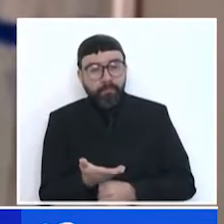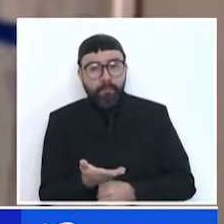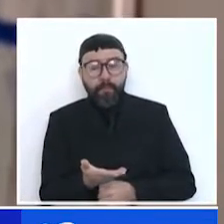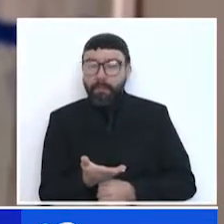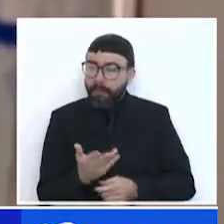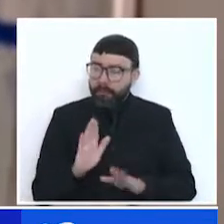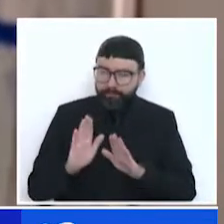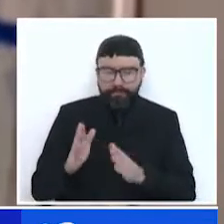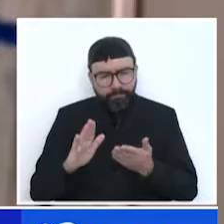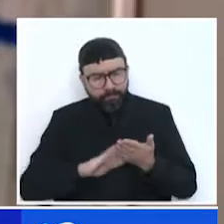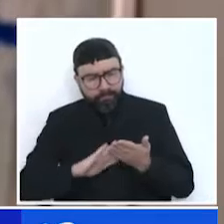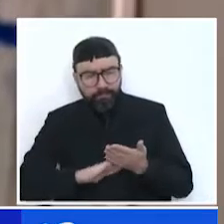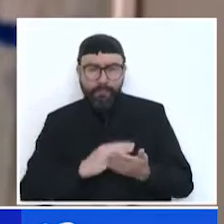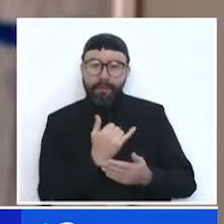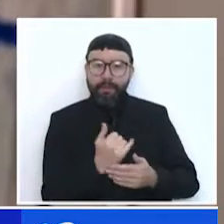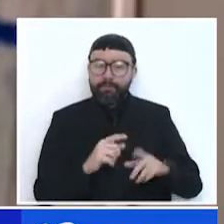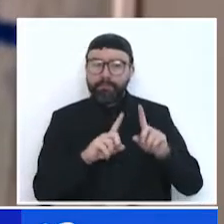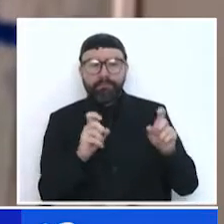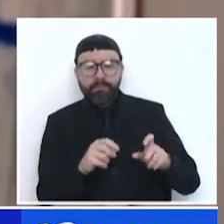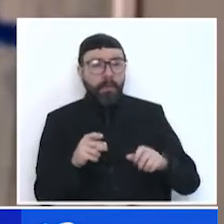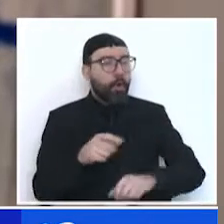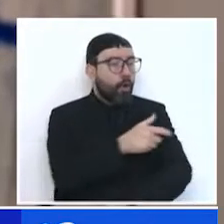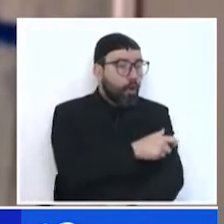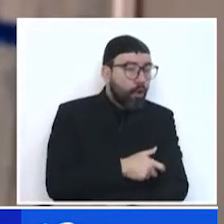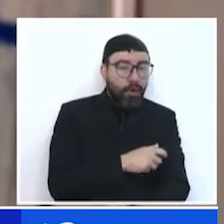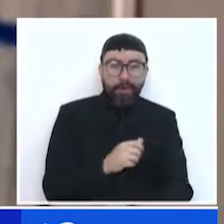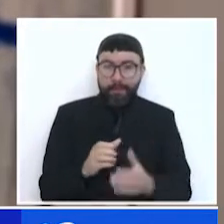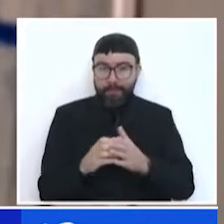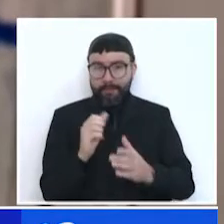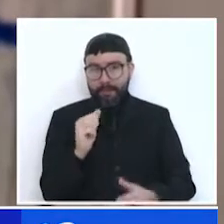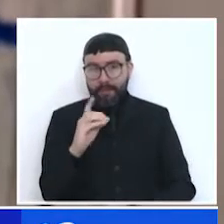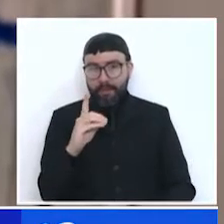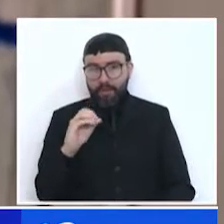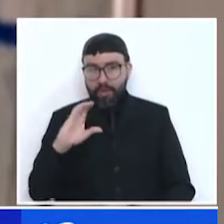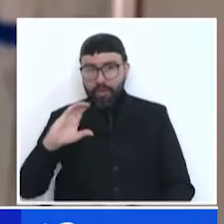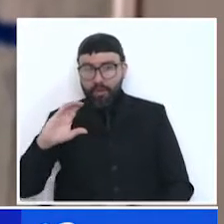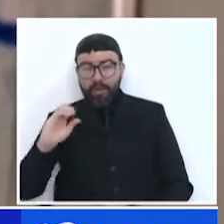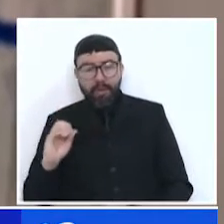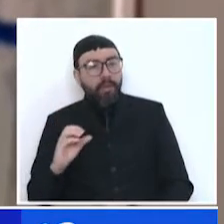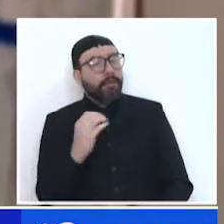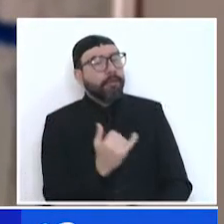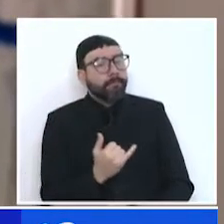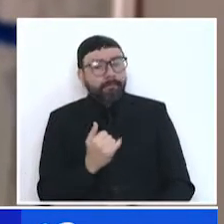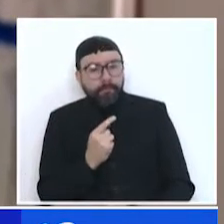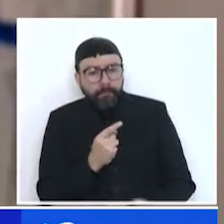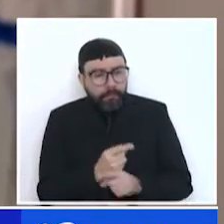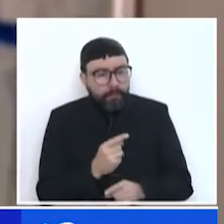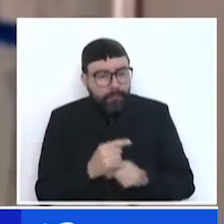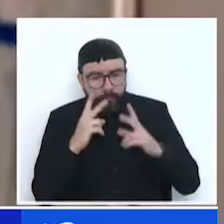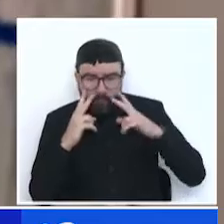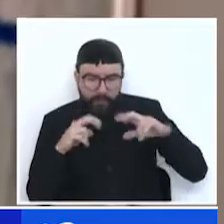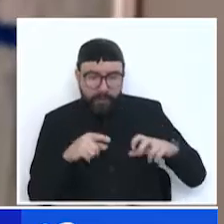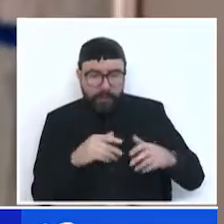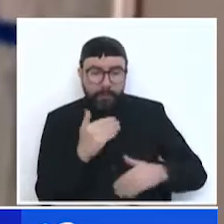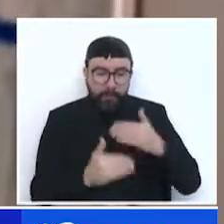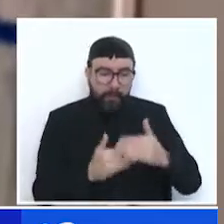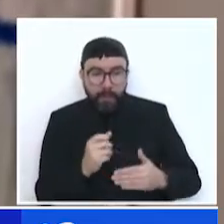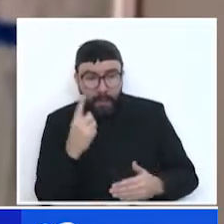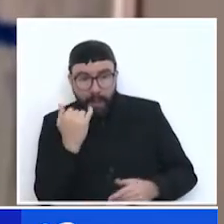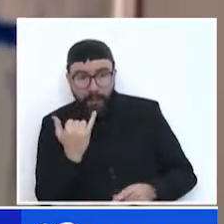dando trámite con comités ad hoc, haciendo las investigaciones respectivas y haciendo los procesos a que haya lugar.